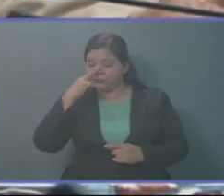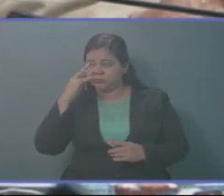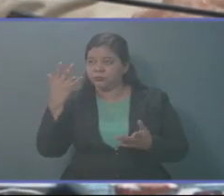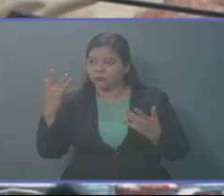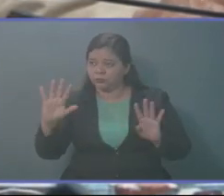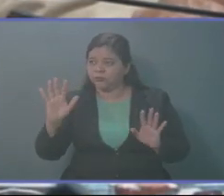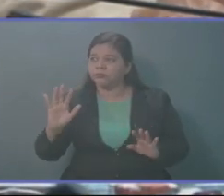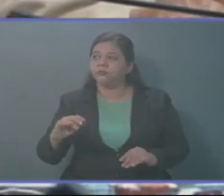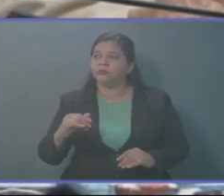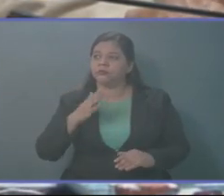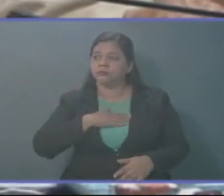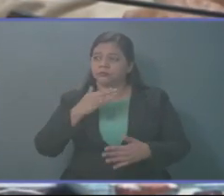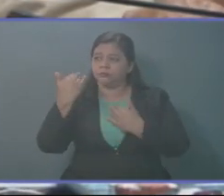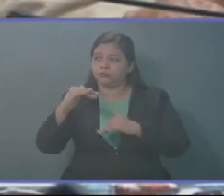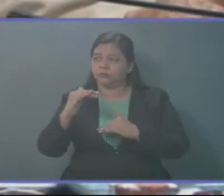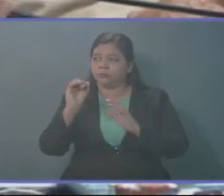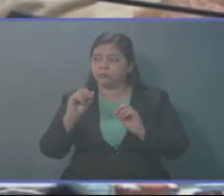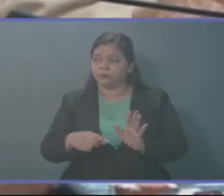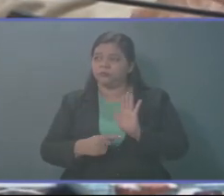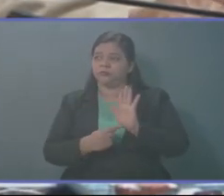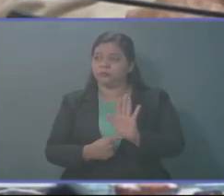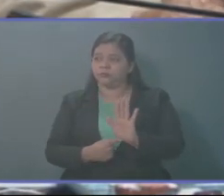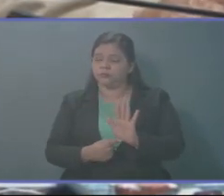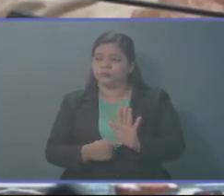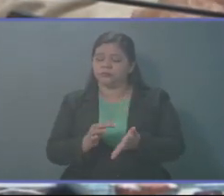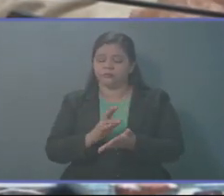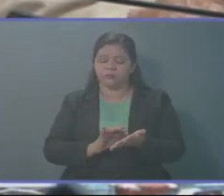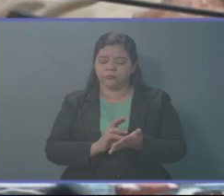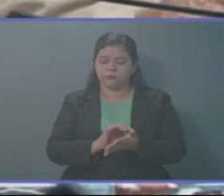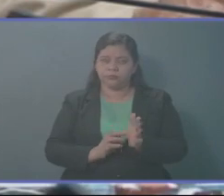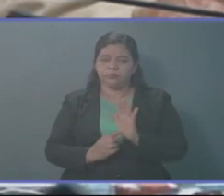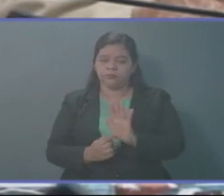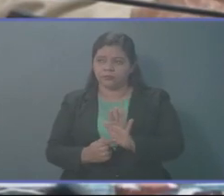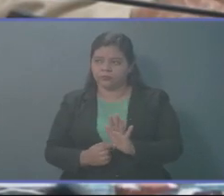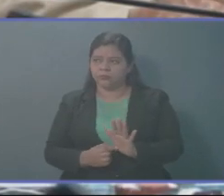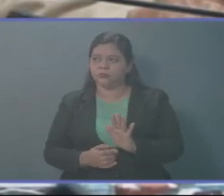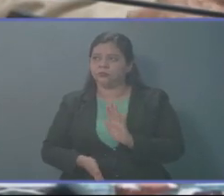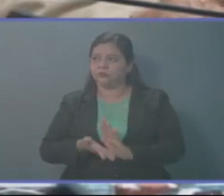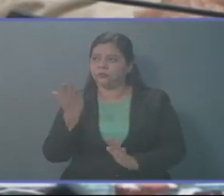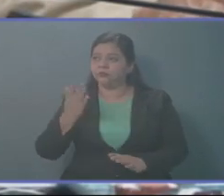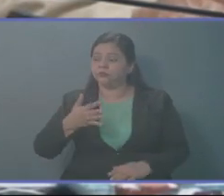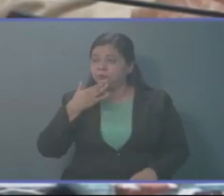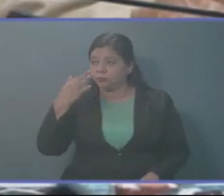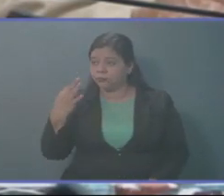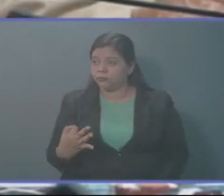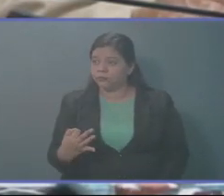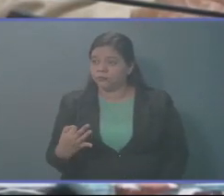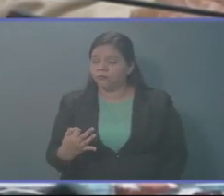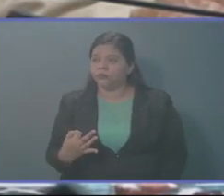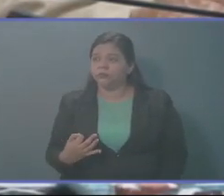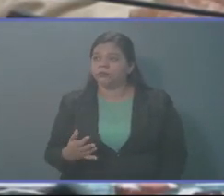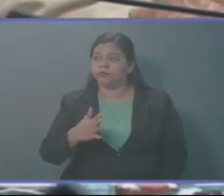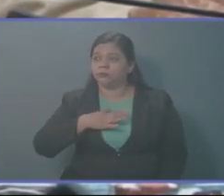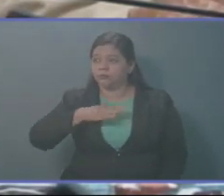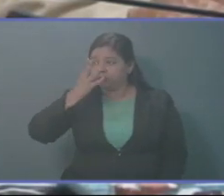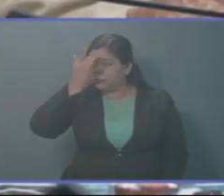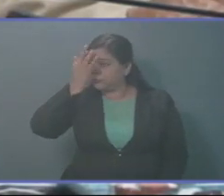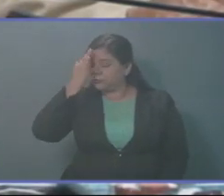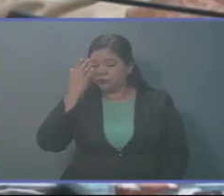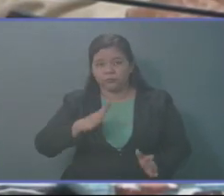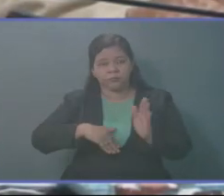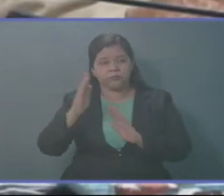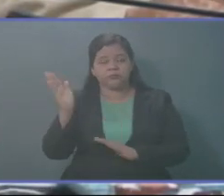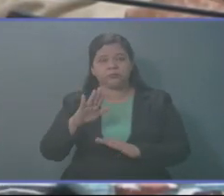tendrán ellos la prórroga para presentar esto, que es lo que realmente está preocupando